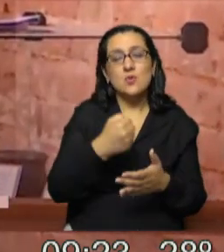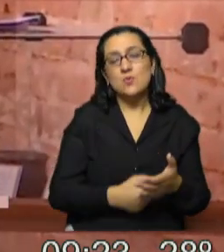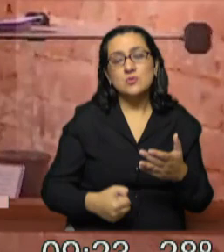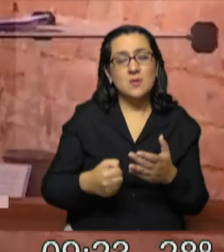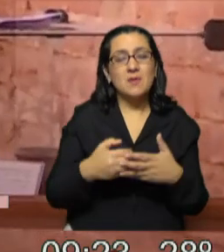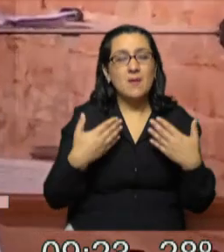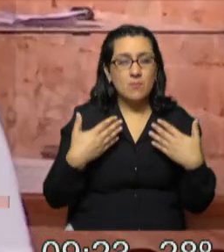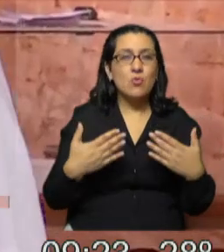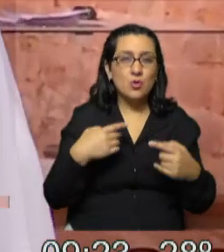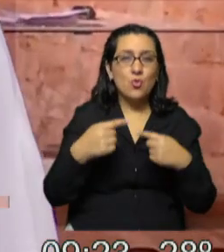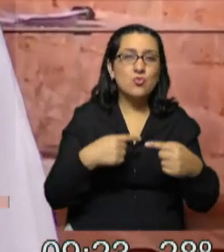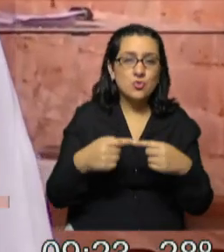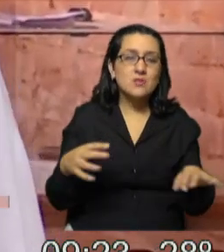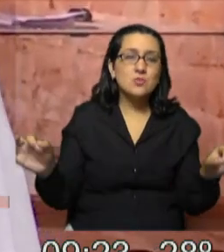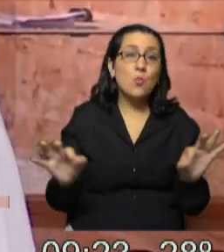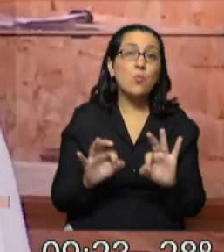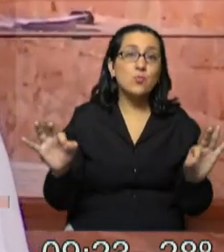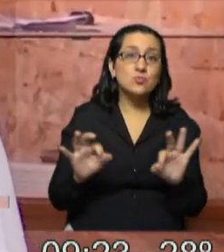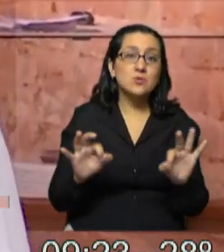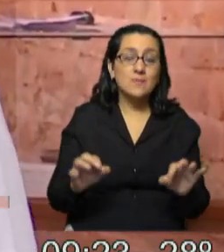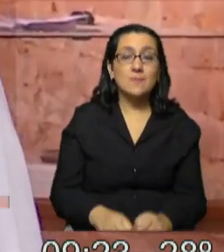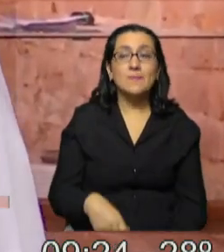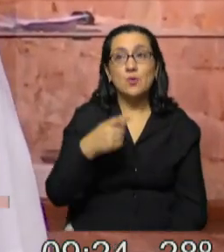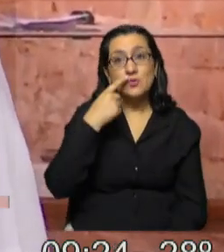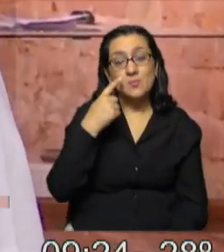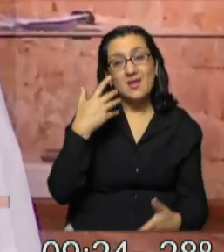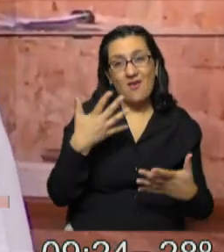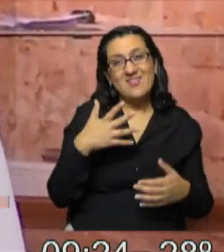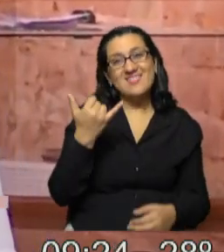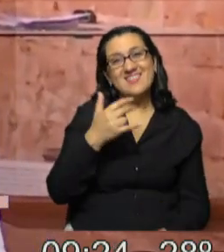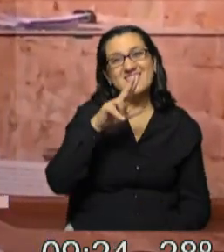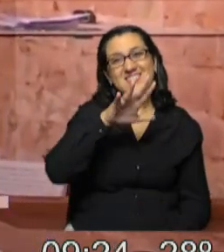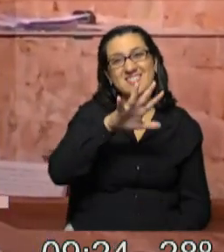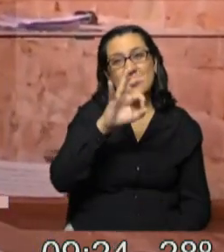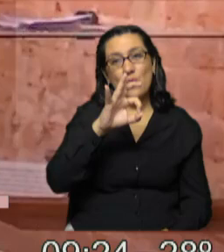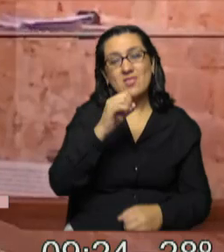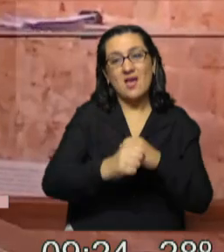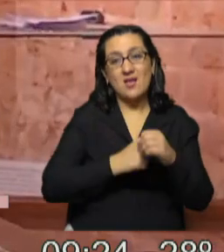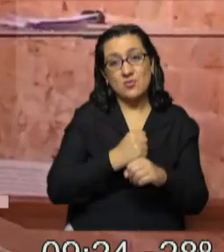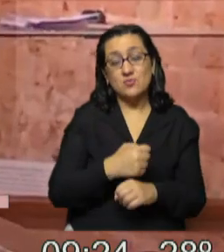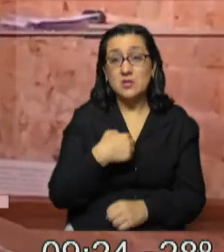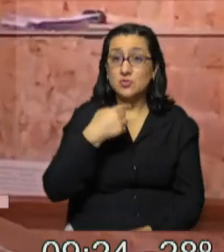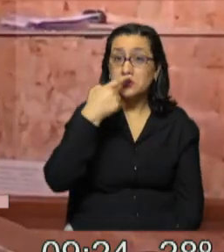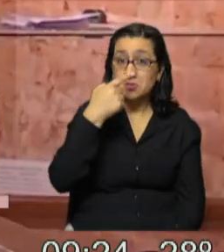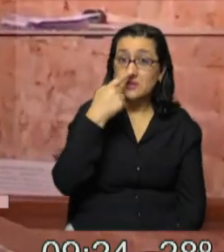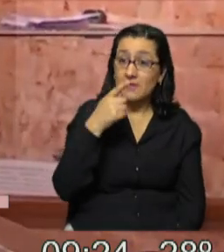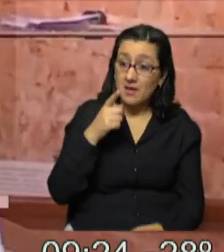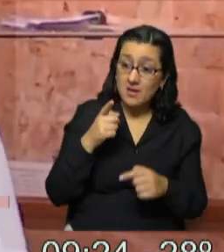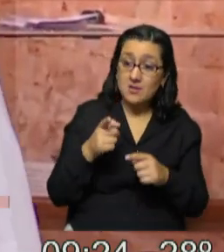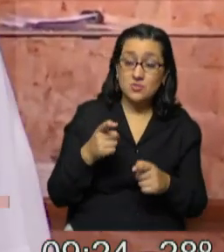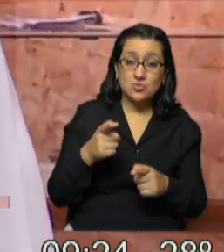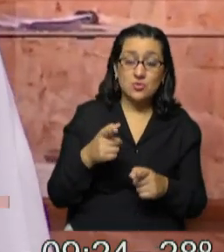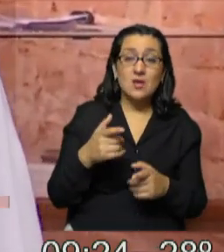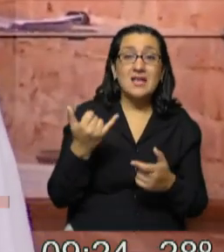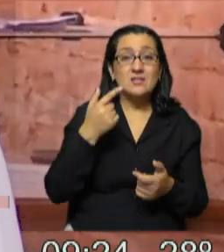para poder seguir haciendo música, de unos tipos que hoy tienen 50 años y que a nosotros nos interesaba eso, generar